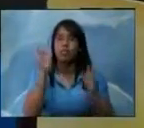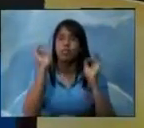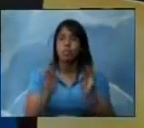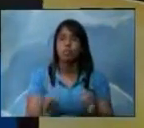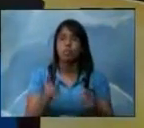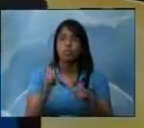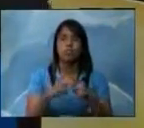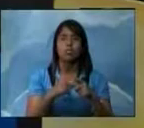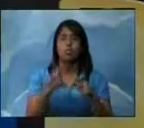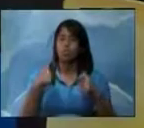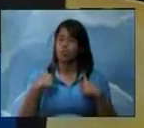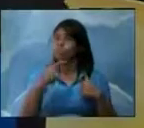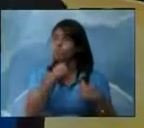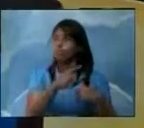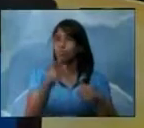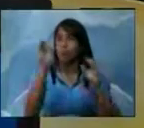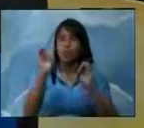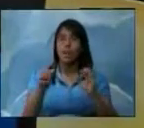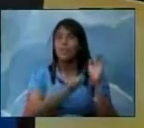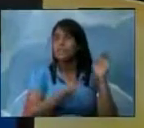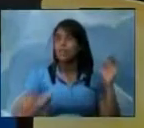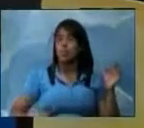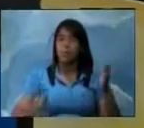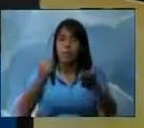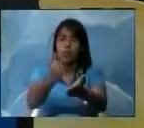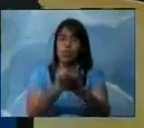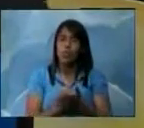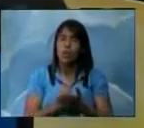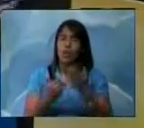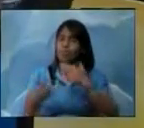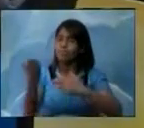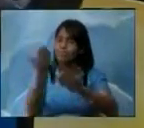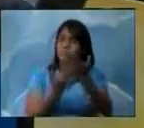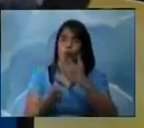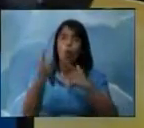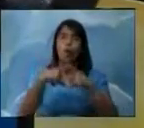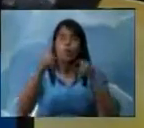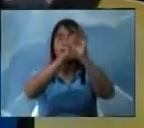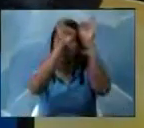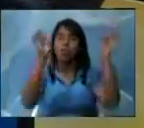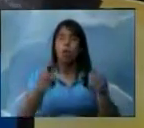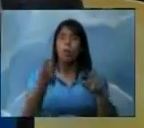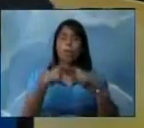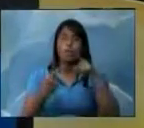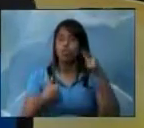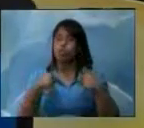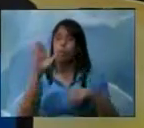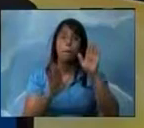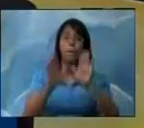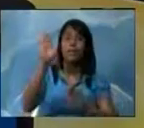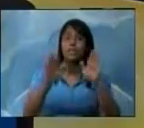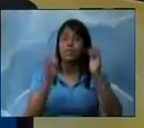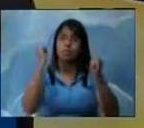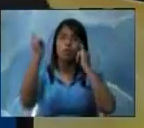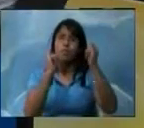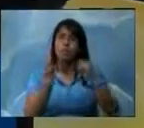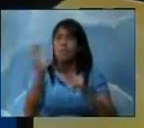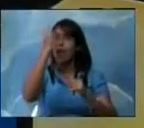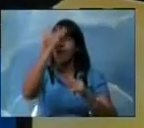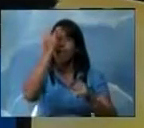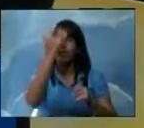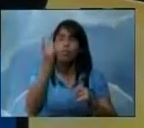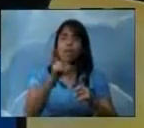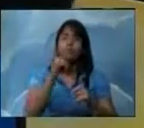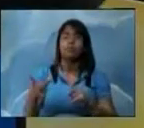yo perderé punto, el Señor me ayudará a recuperarlo en otra manera, pero yo no participo en fiestas paganas, yo